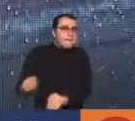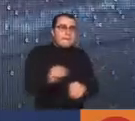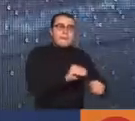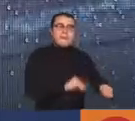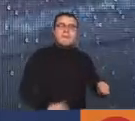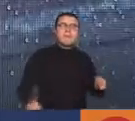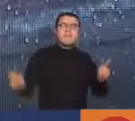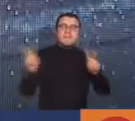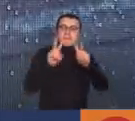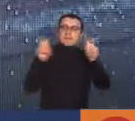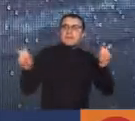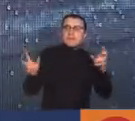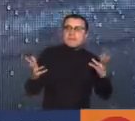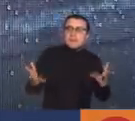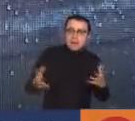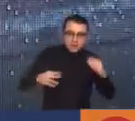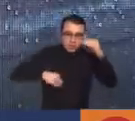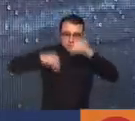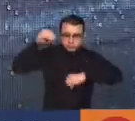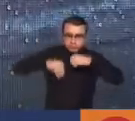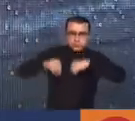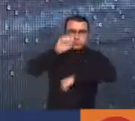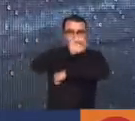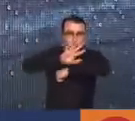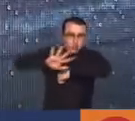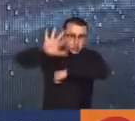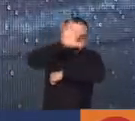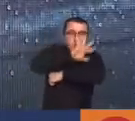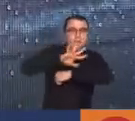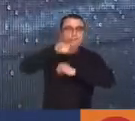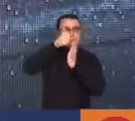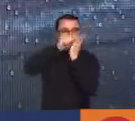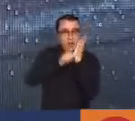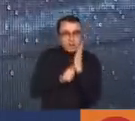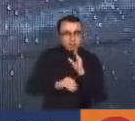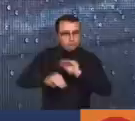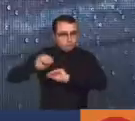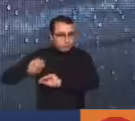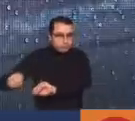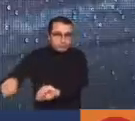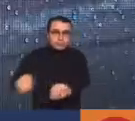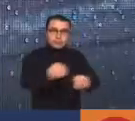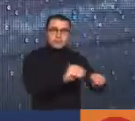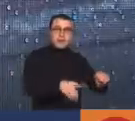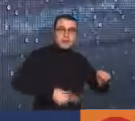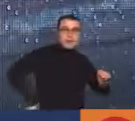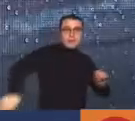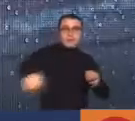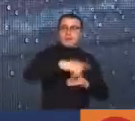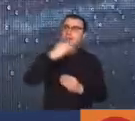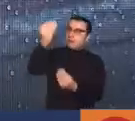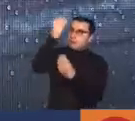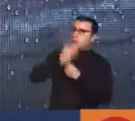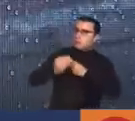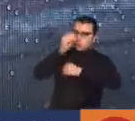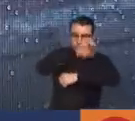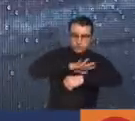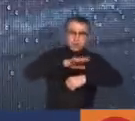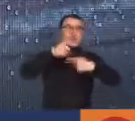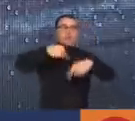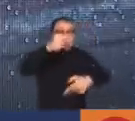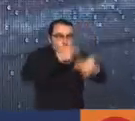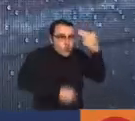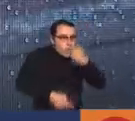en hacer software y programación. Y esto, al vincularse a la economía popular, porque son hijos de